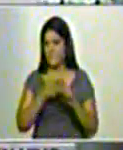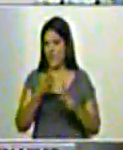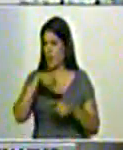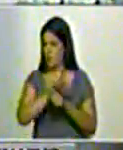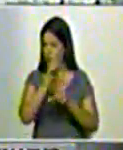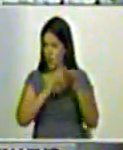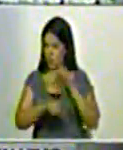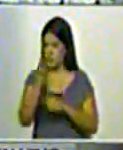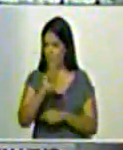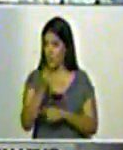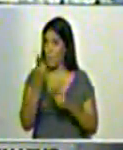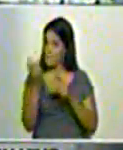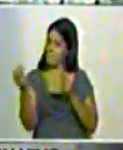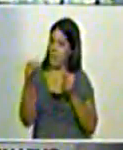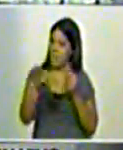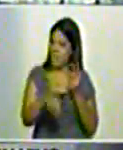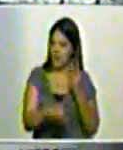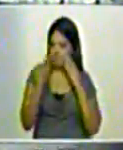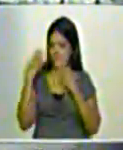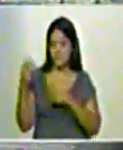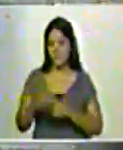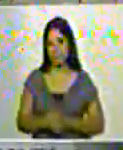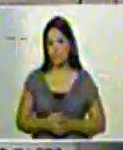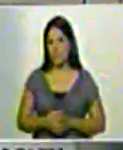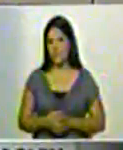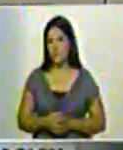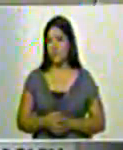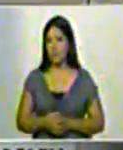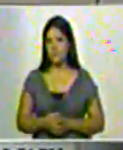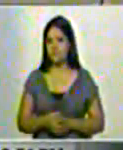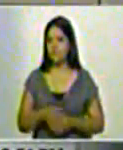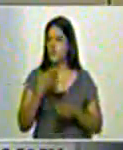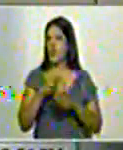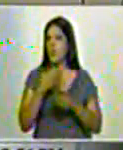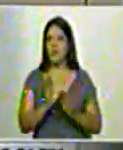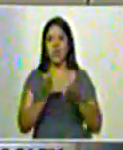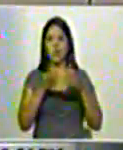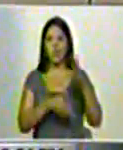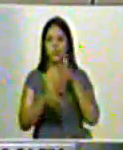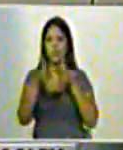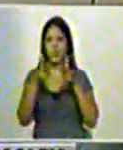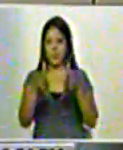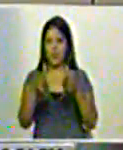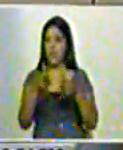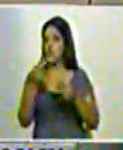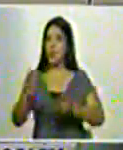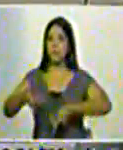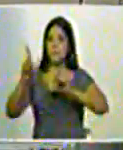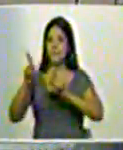envió. No importa, escribe otro, no importa qué bandas armadas impidan a MUC participar en